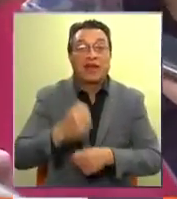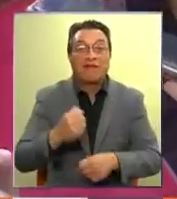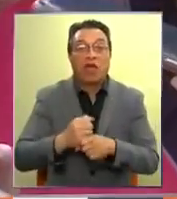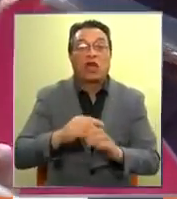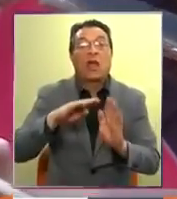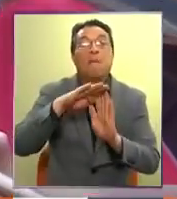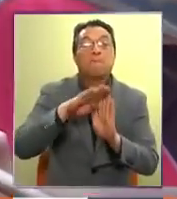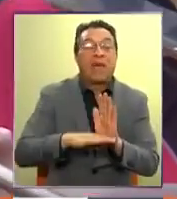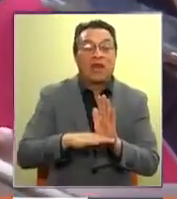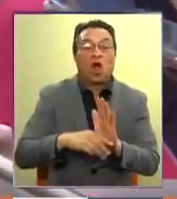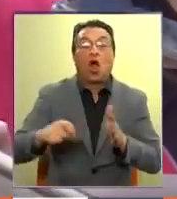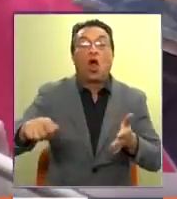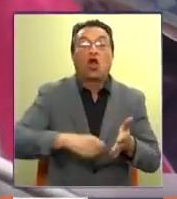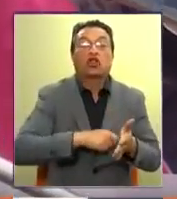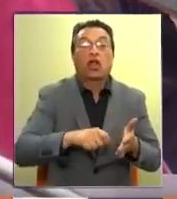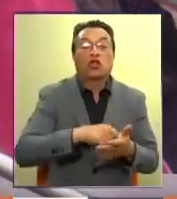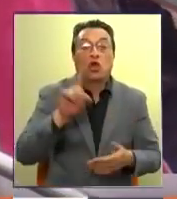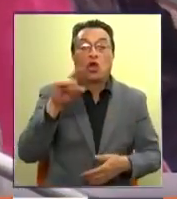del subcontrato